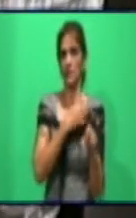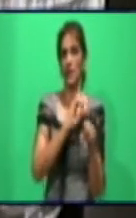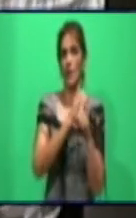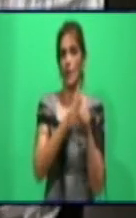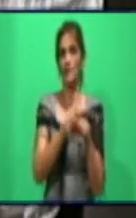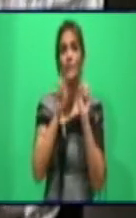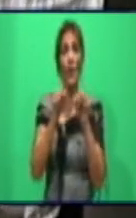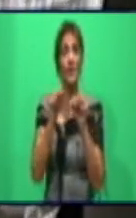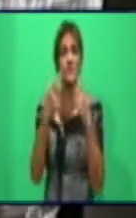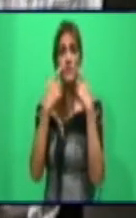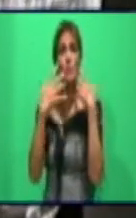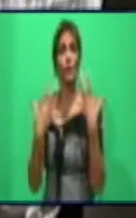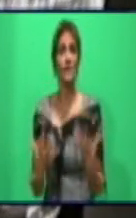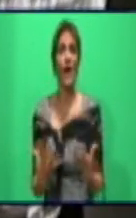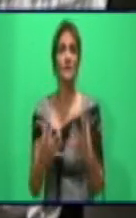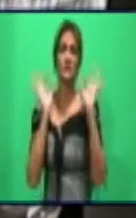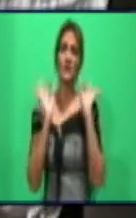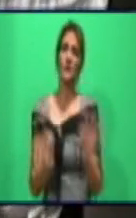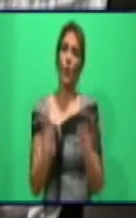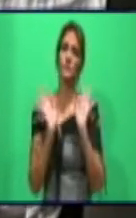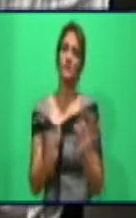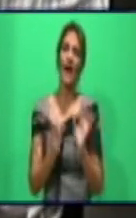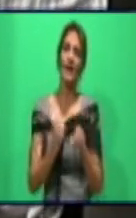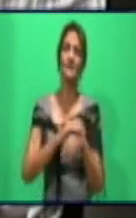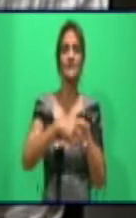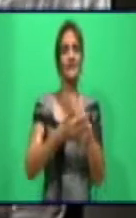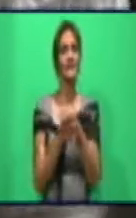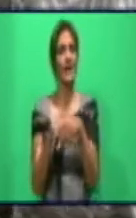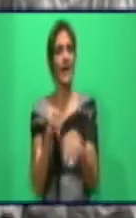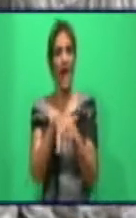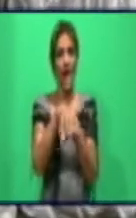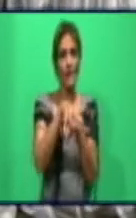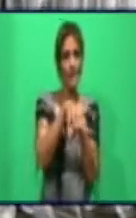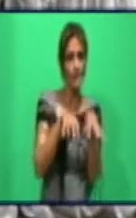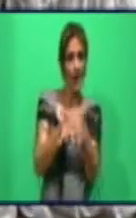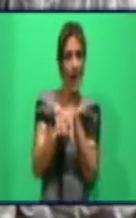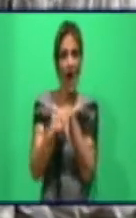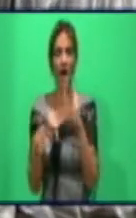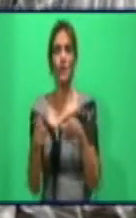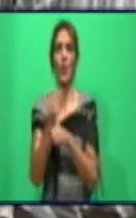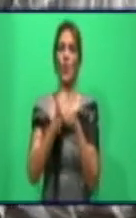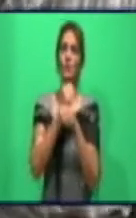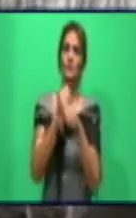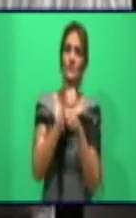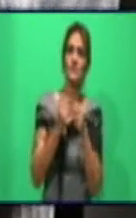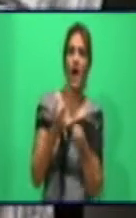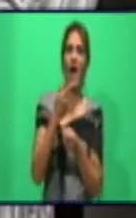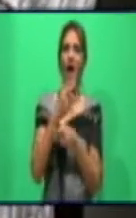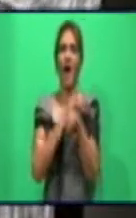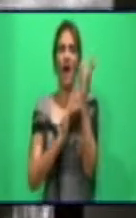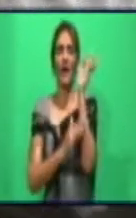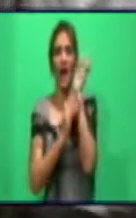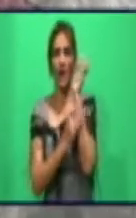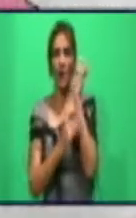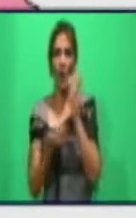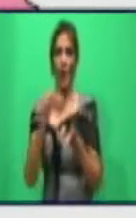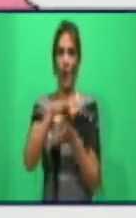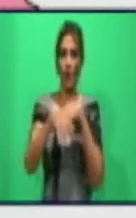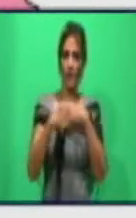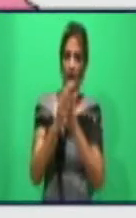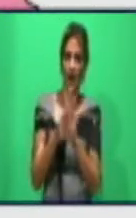es tan importante el lavado constante de las manos y el uso de sustancias de desinfección en cuanto a la situación en la provincia